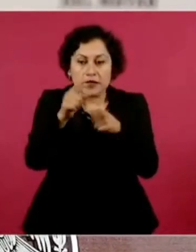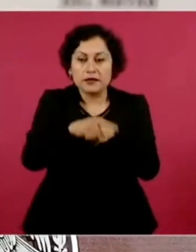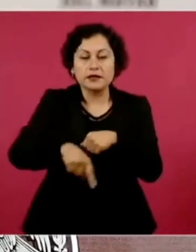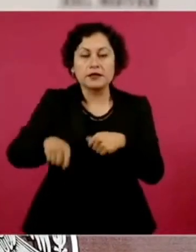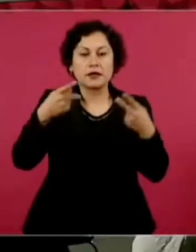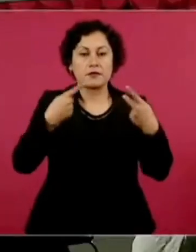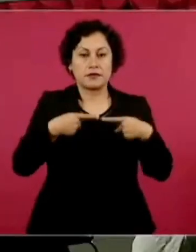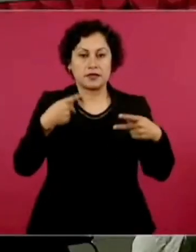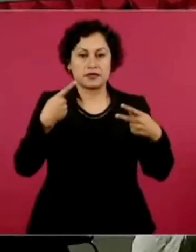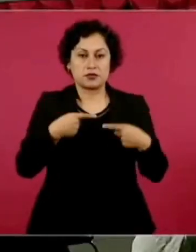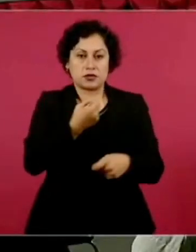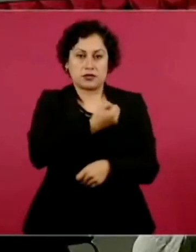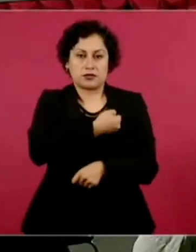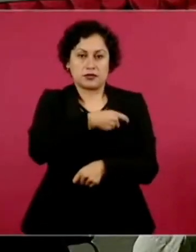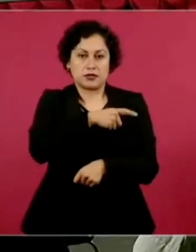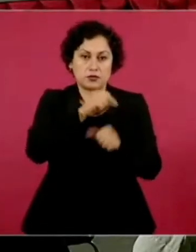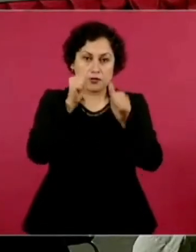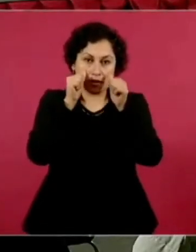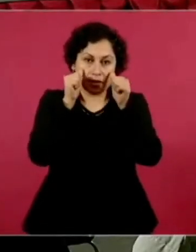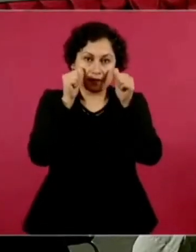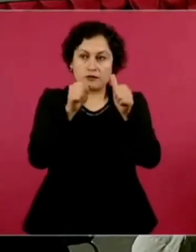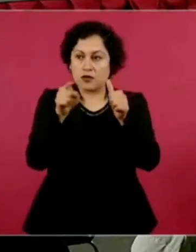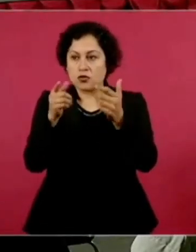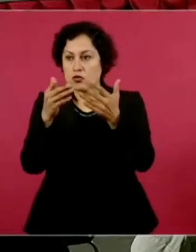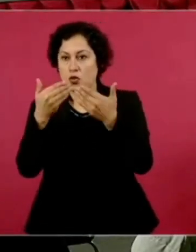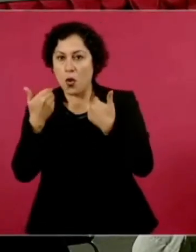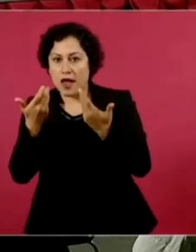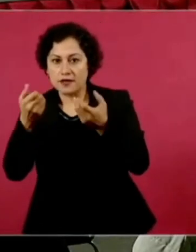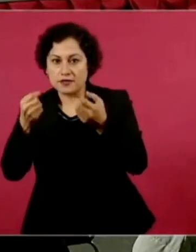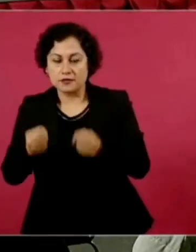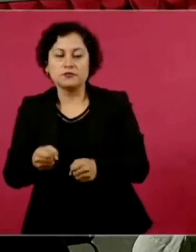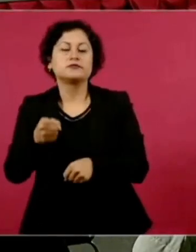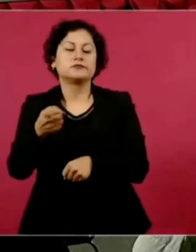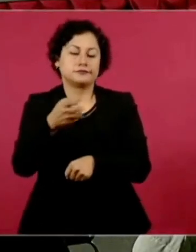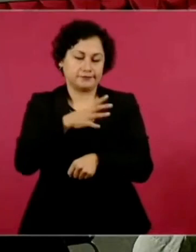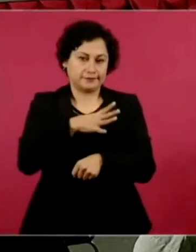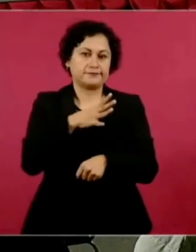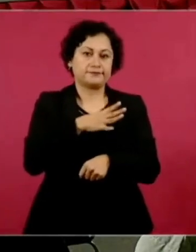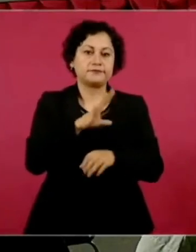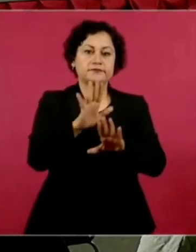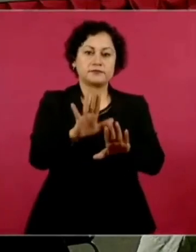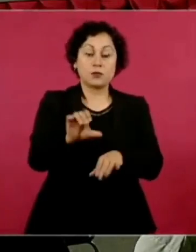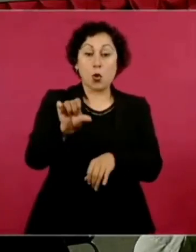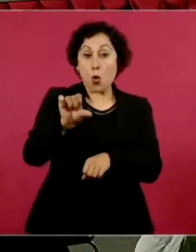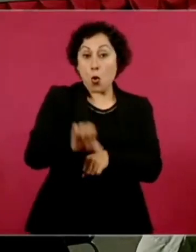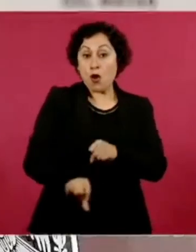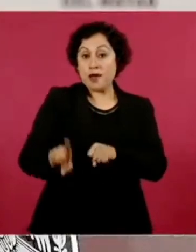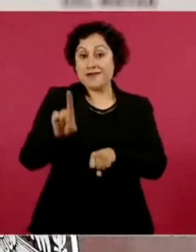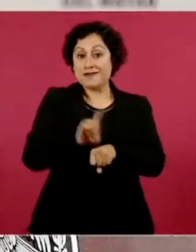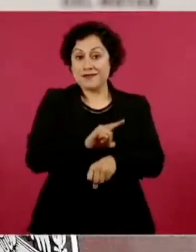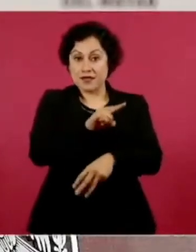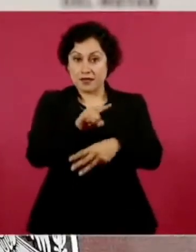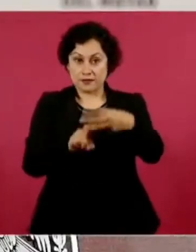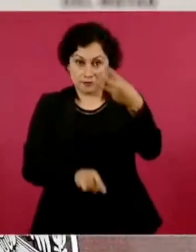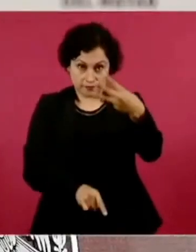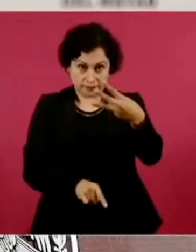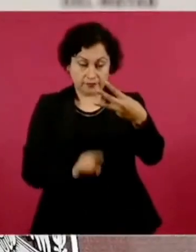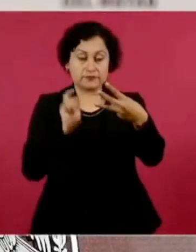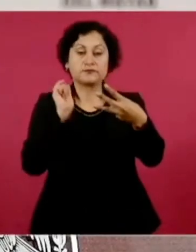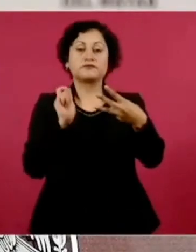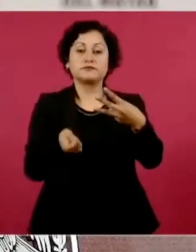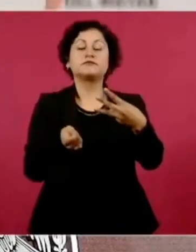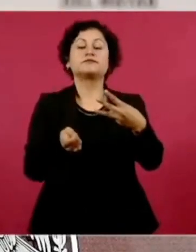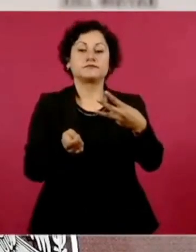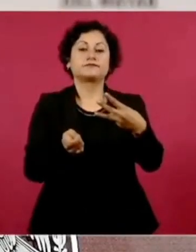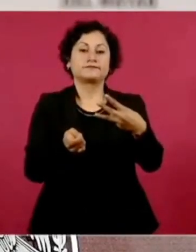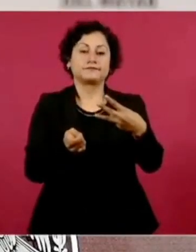seguridad social. Como lo ha dicho el secretario Alcocer, son 3 temas los que tenemos el día de hoy: la formación y